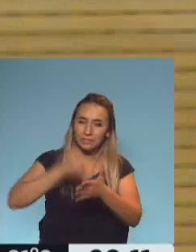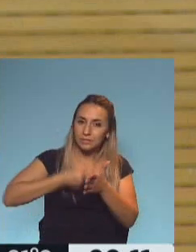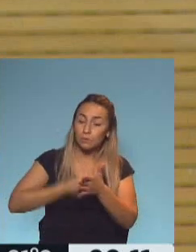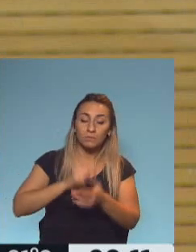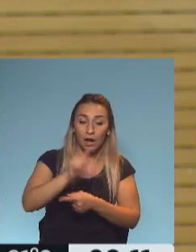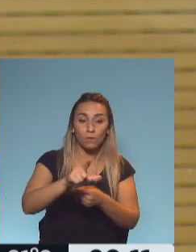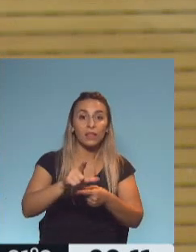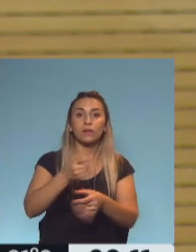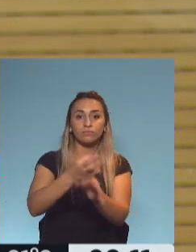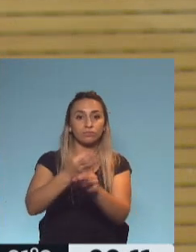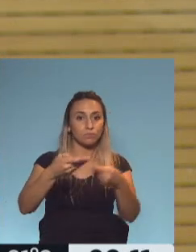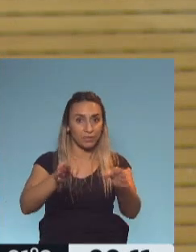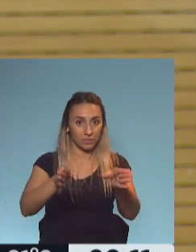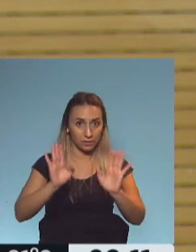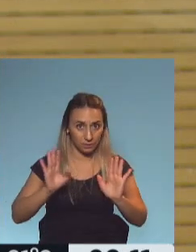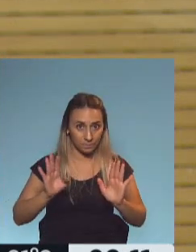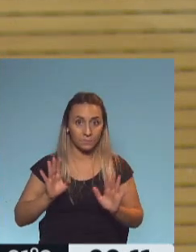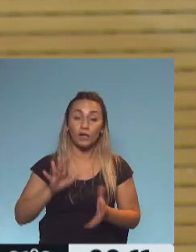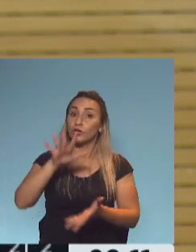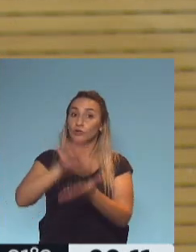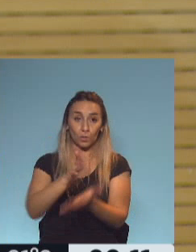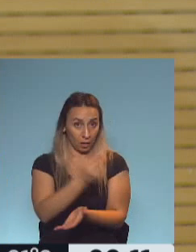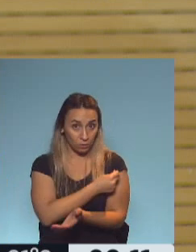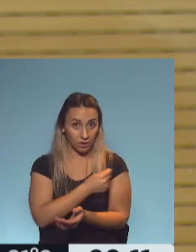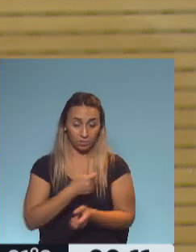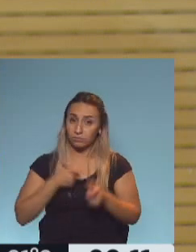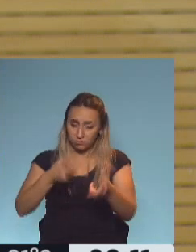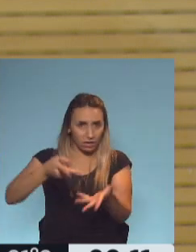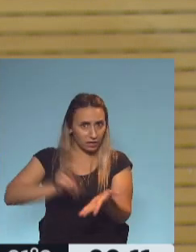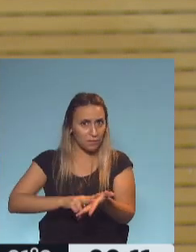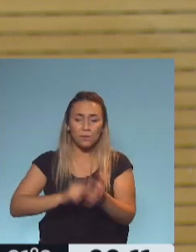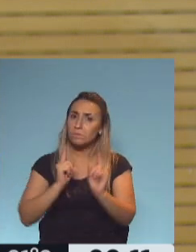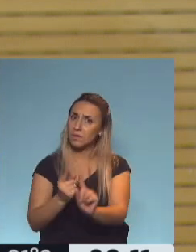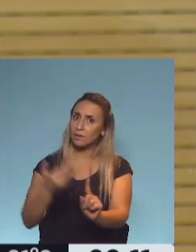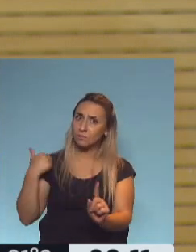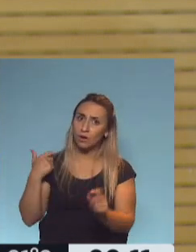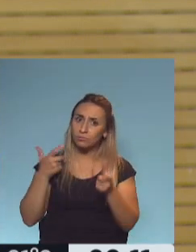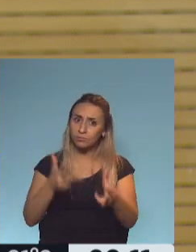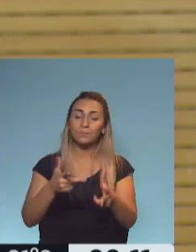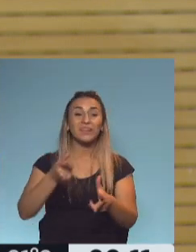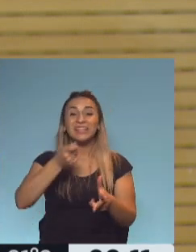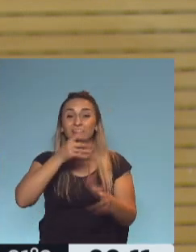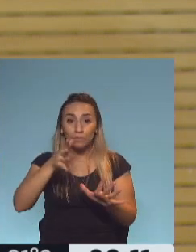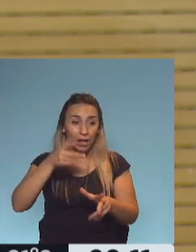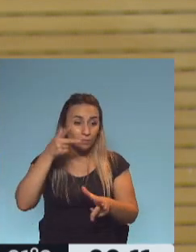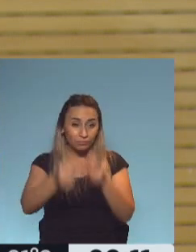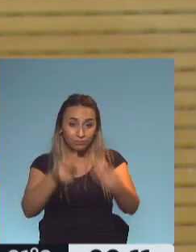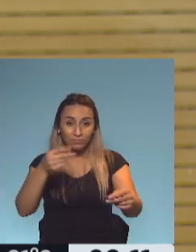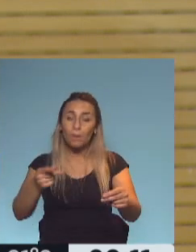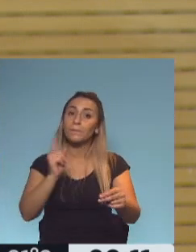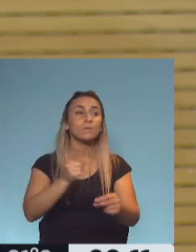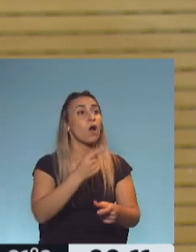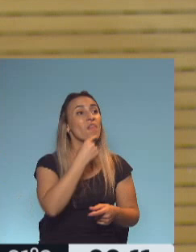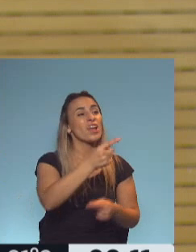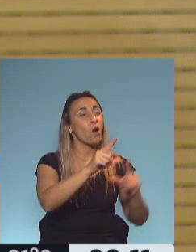Respecto de la vacunación, yo reafirmo lo que dije. Si se hubiera vacunado lo que se había comprometido, hoy no tendríamos